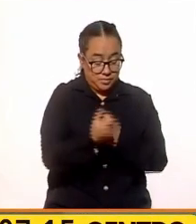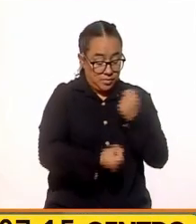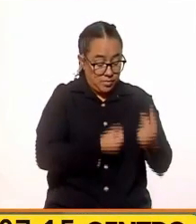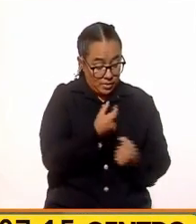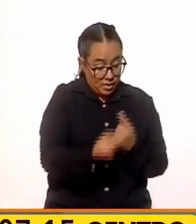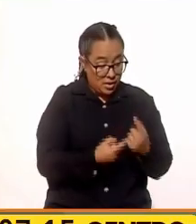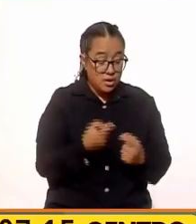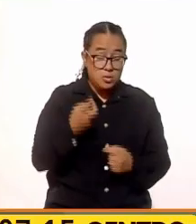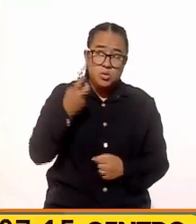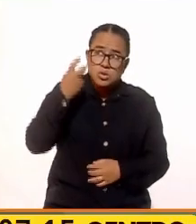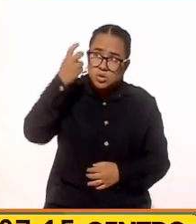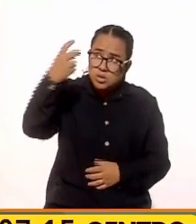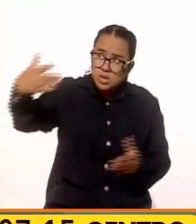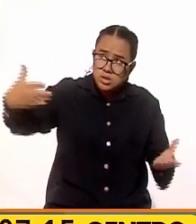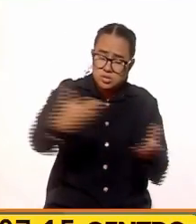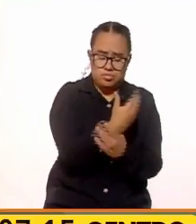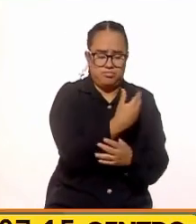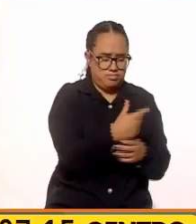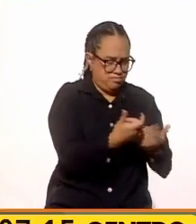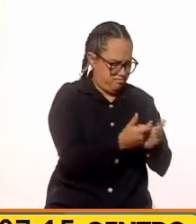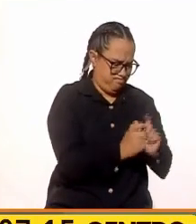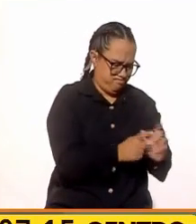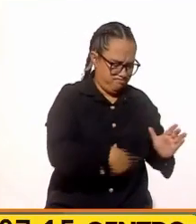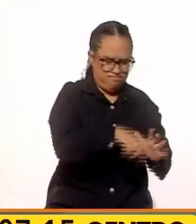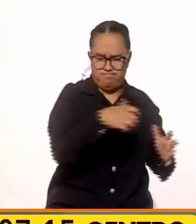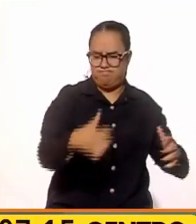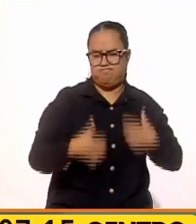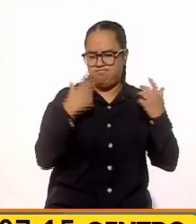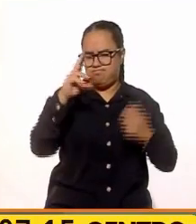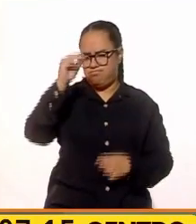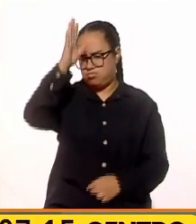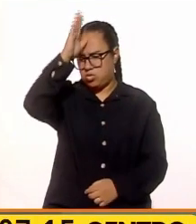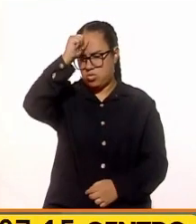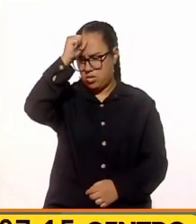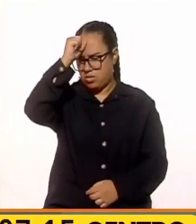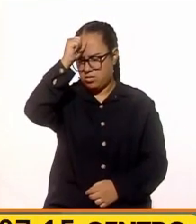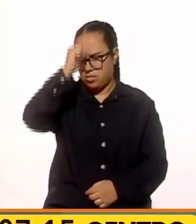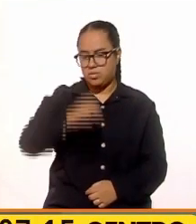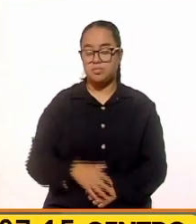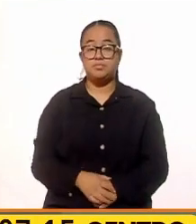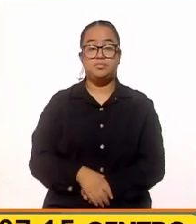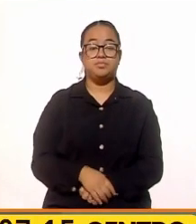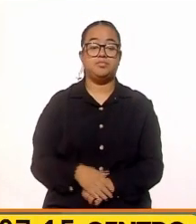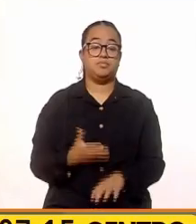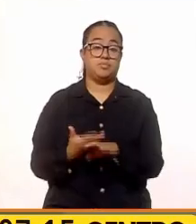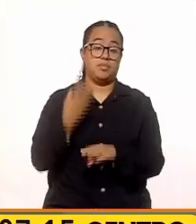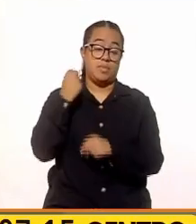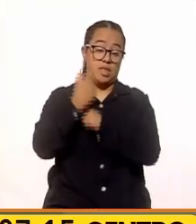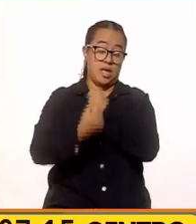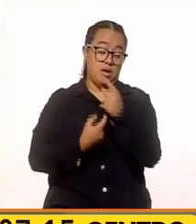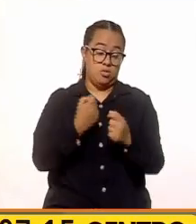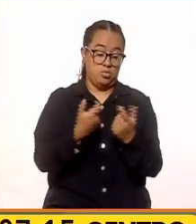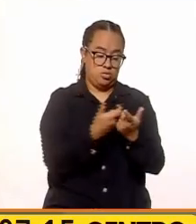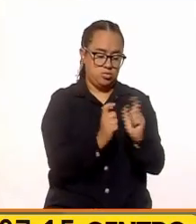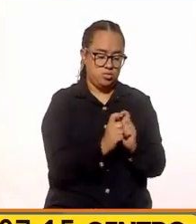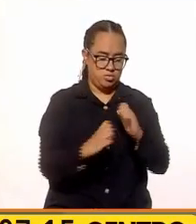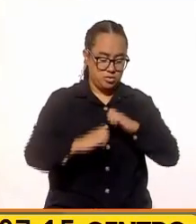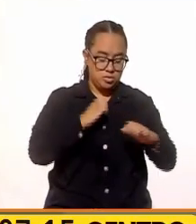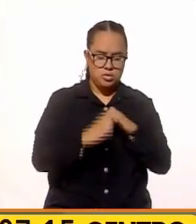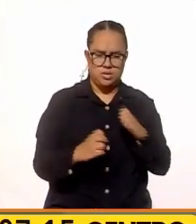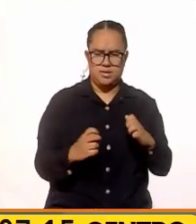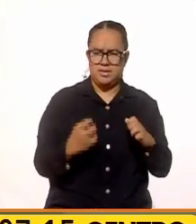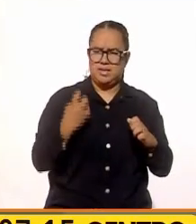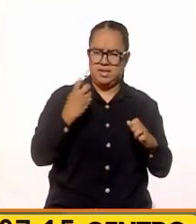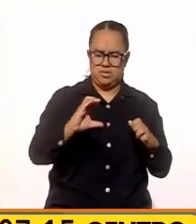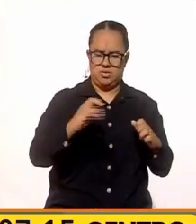rechazo a la invasión. Esto es muy importante. En muchos años no se había dado la convergencia de algunos sectores opositores con